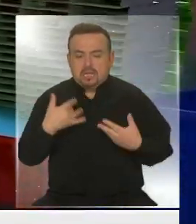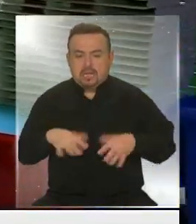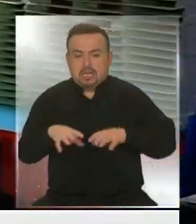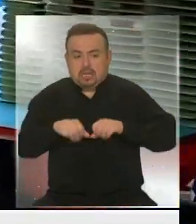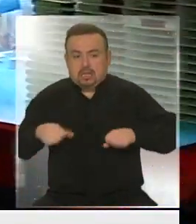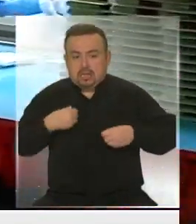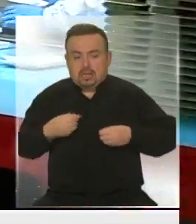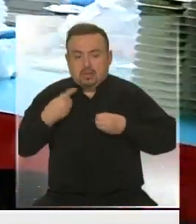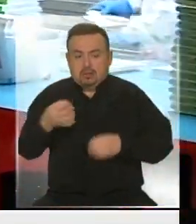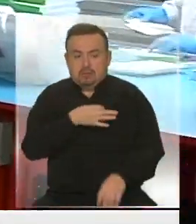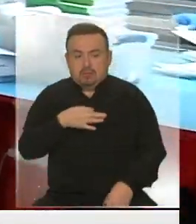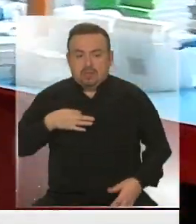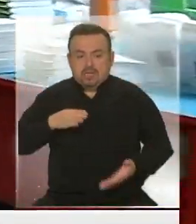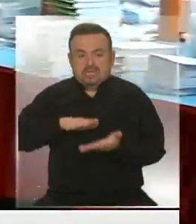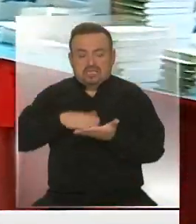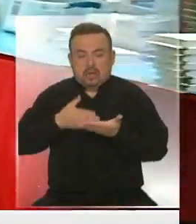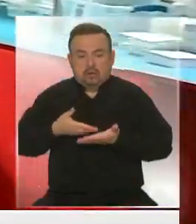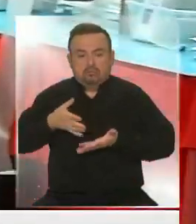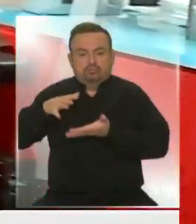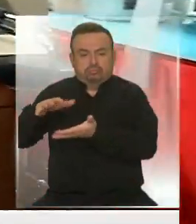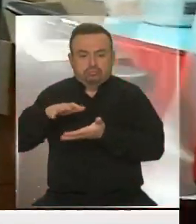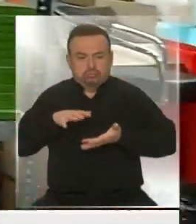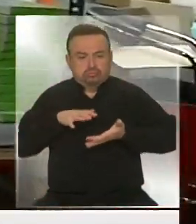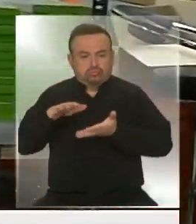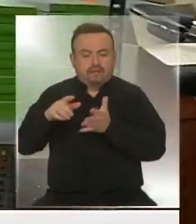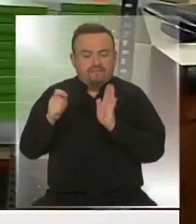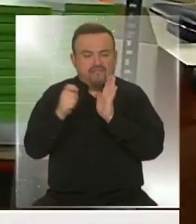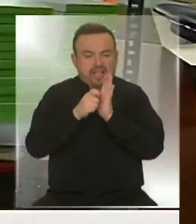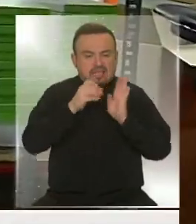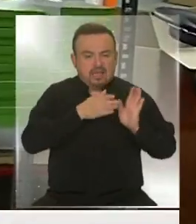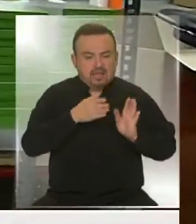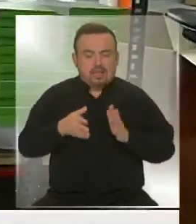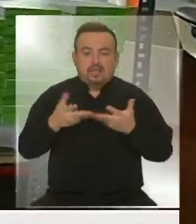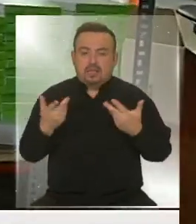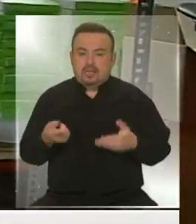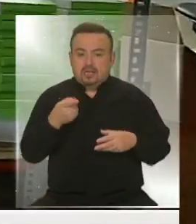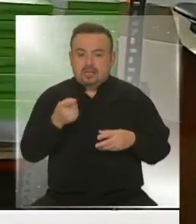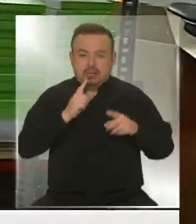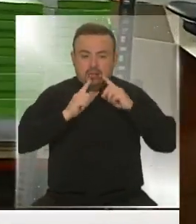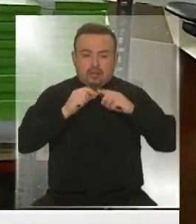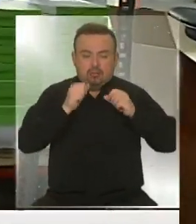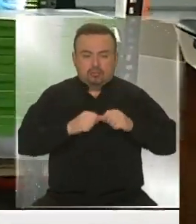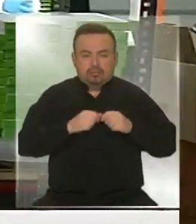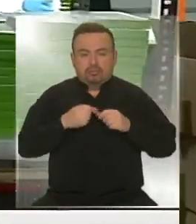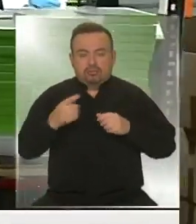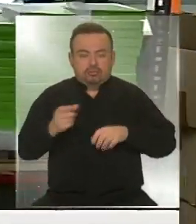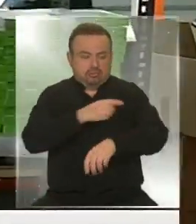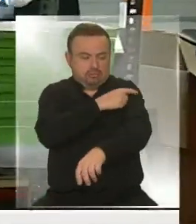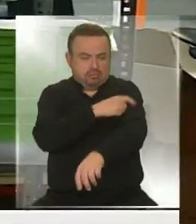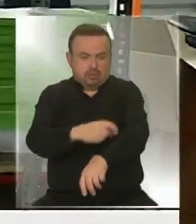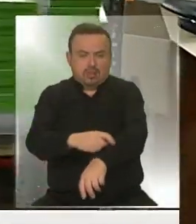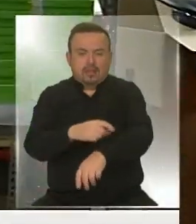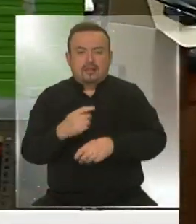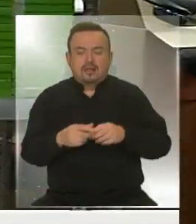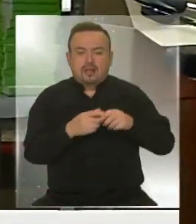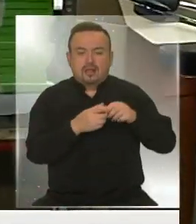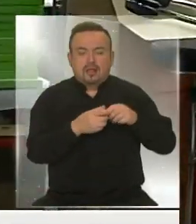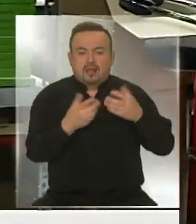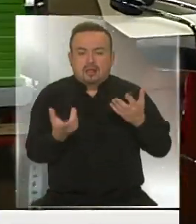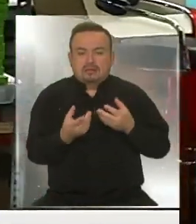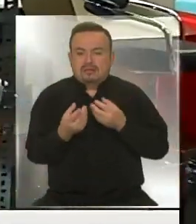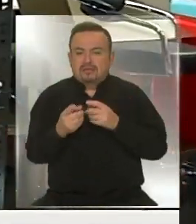que tenemos con el Ministerio de Salud. Lo conversábamos, Daniel, la idea es descentralizar también este examen, poder llevarlo quizás a lugares evitando